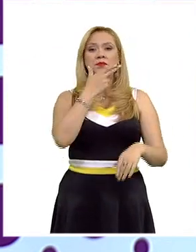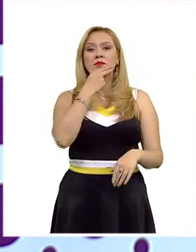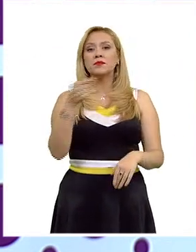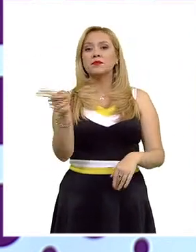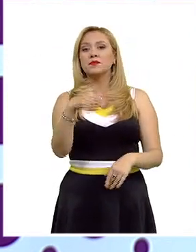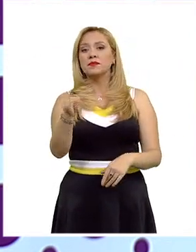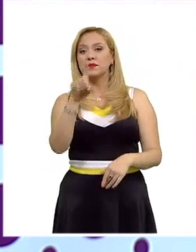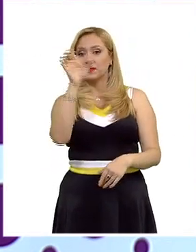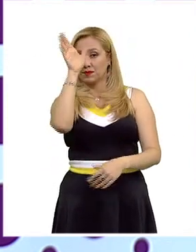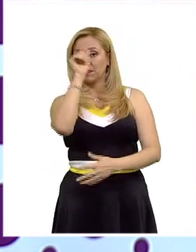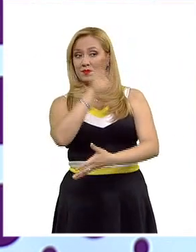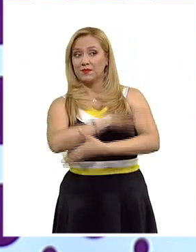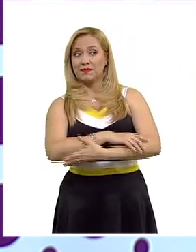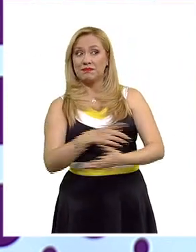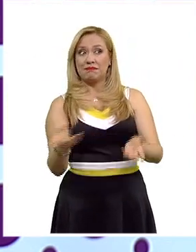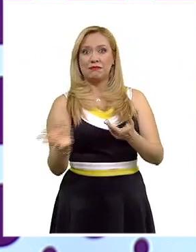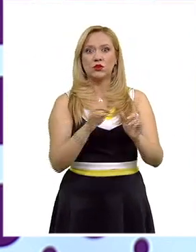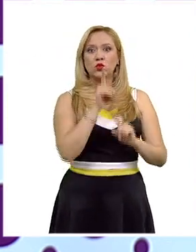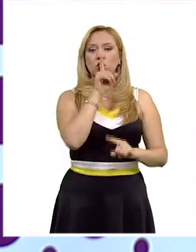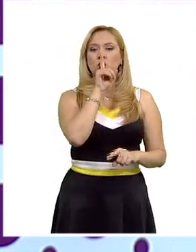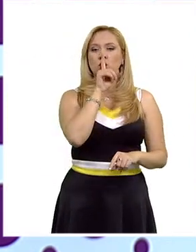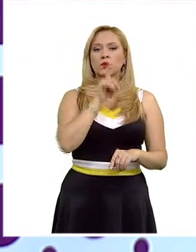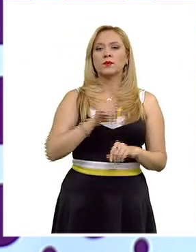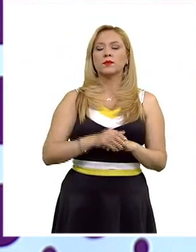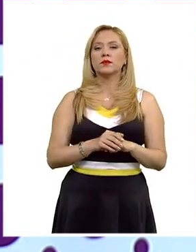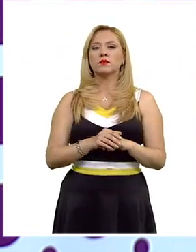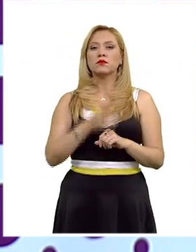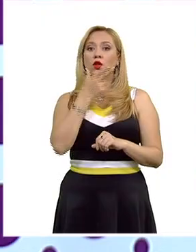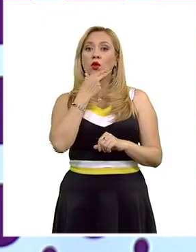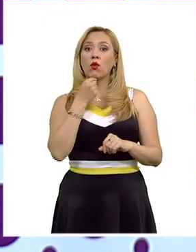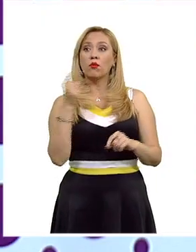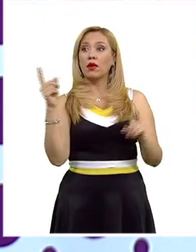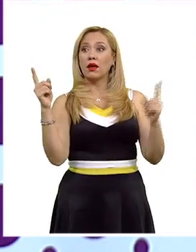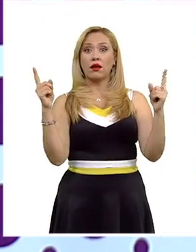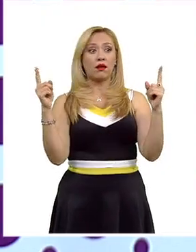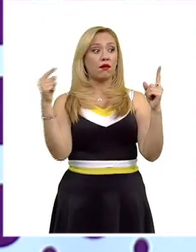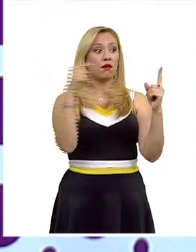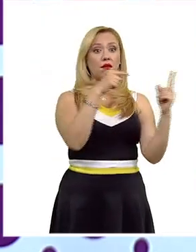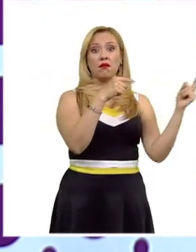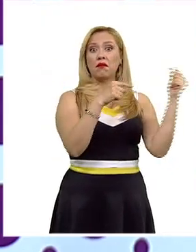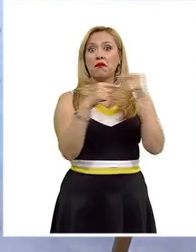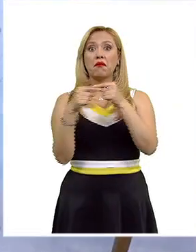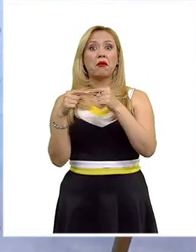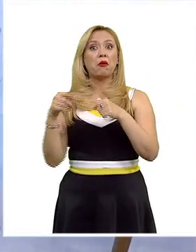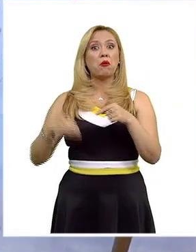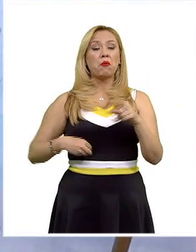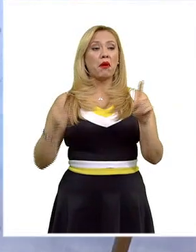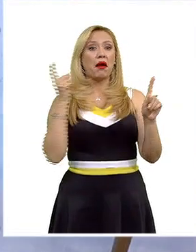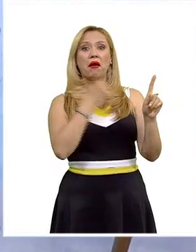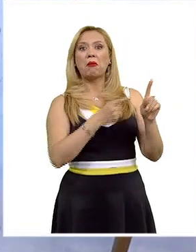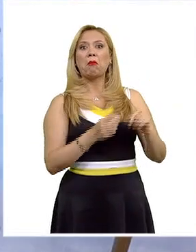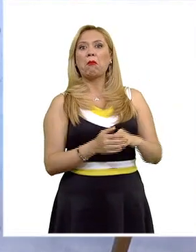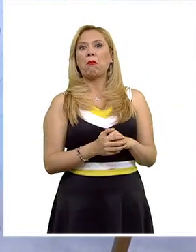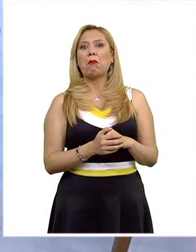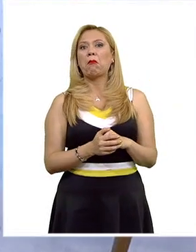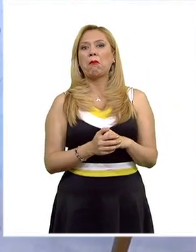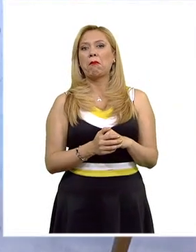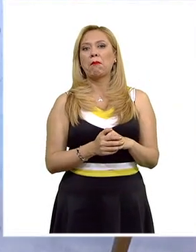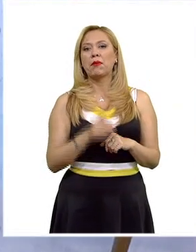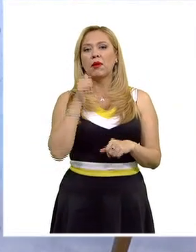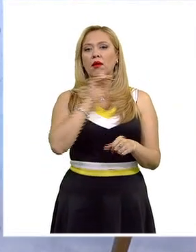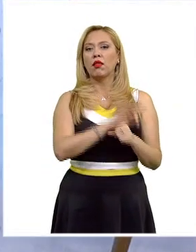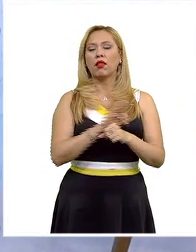por ejemplo? Nunca vas a ver que un hombre va a señalar a otro, por ejemplo, ¿no? Y más cuando estamos hablando de un agresor que tiene,